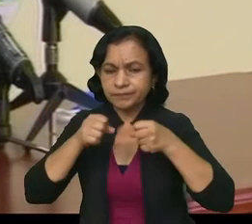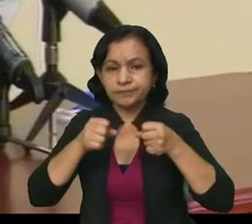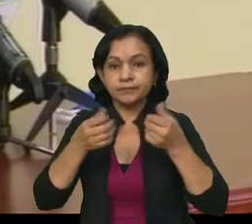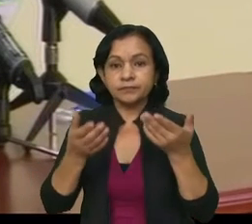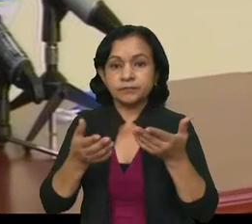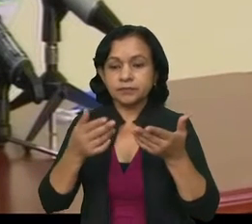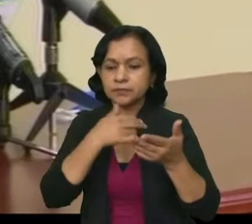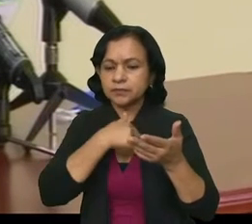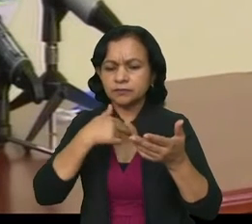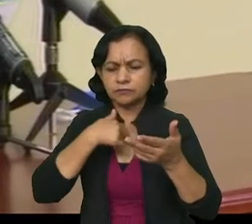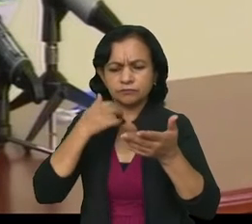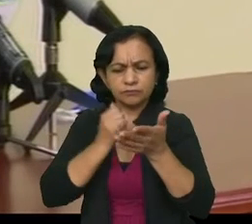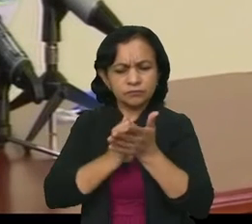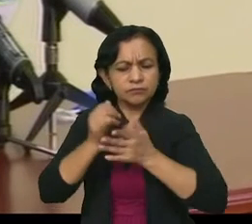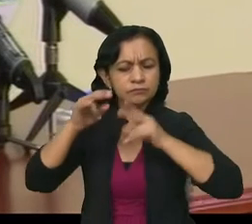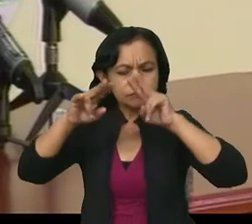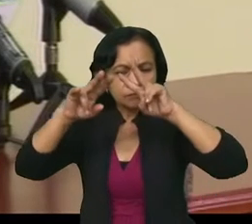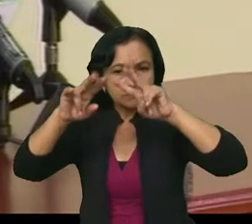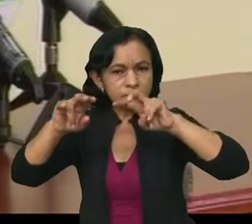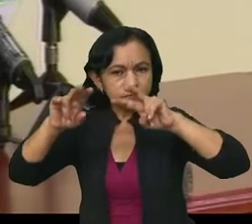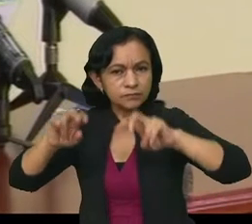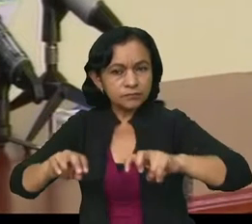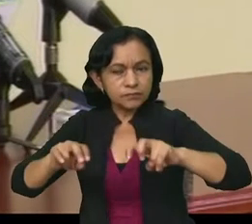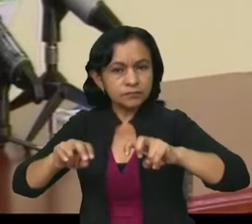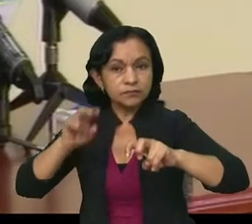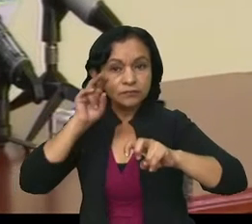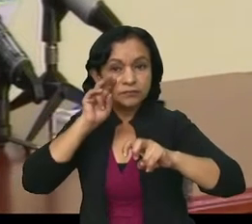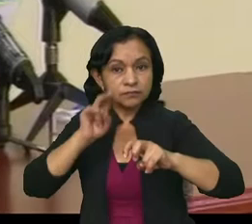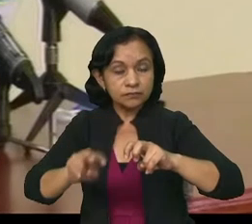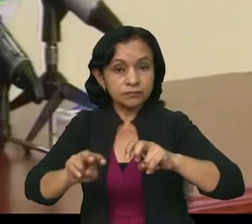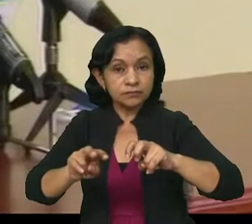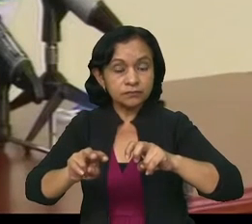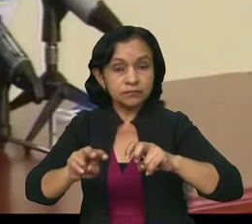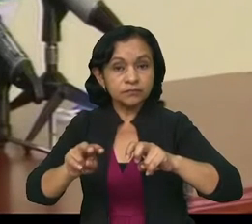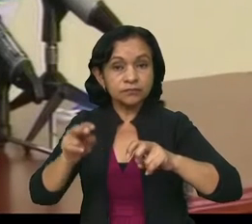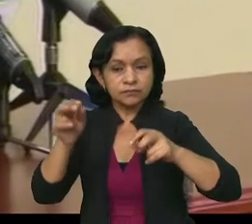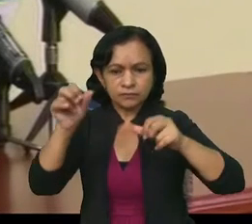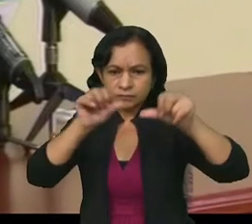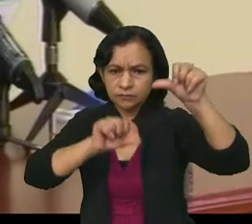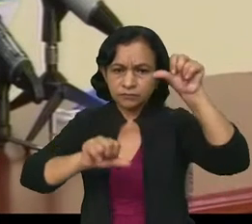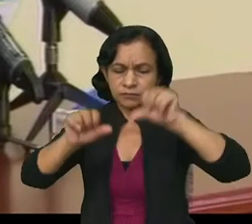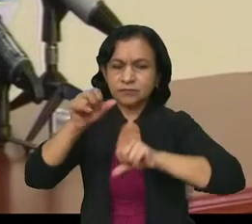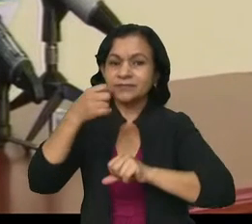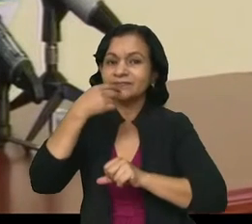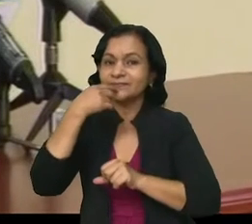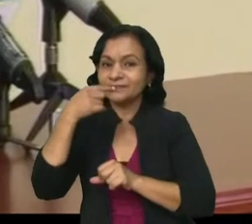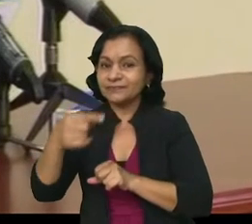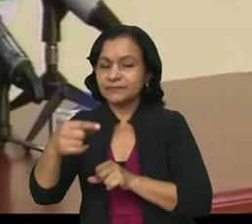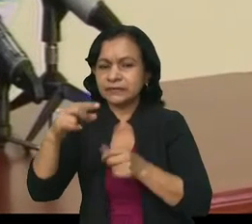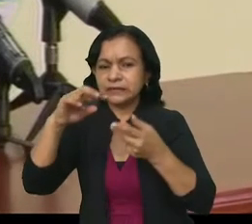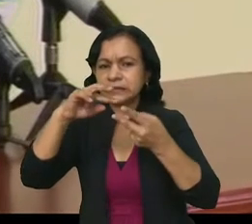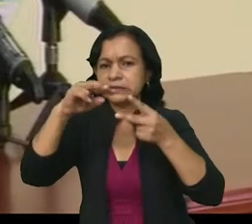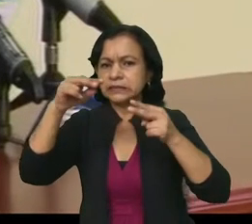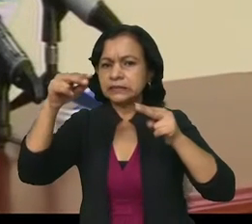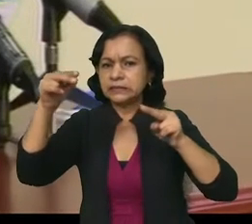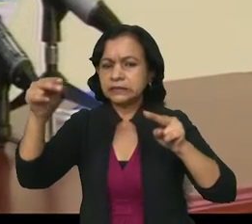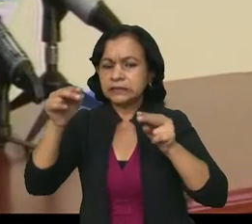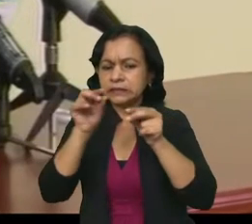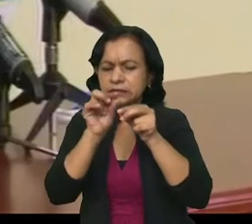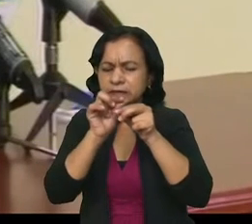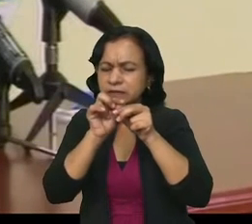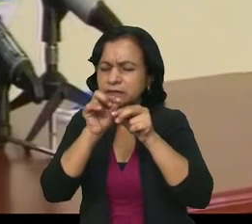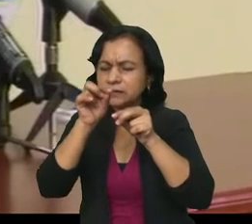Se realizó peritaje de criminalística y el peritaje de genética forense determinó presencia de perfil